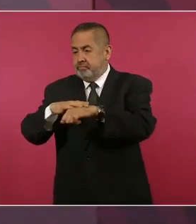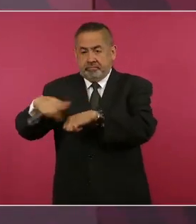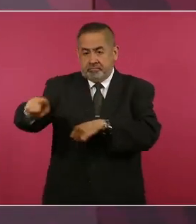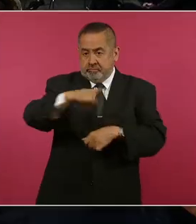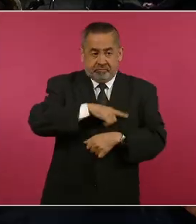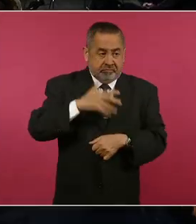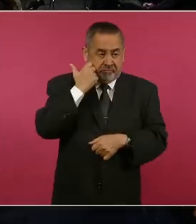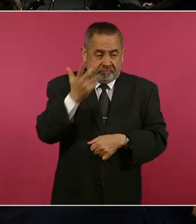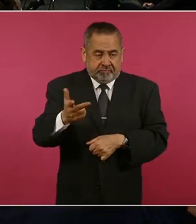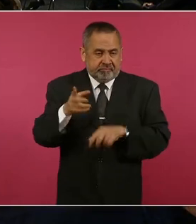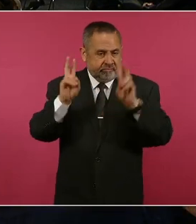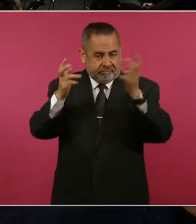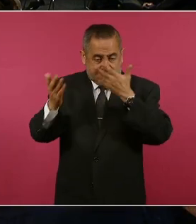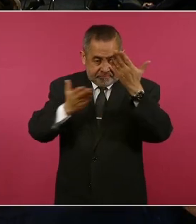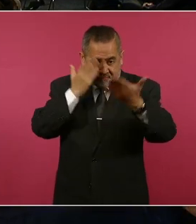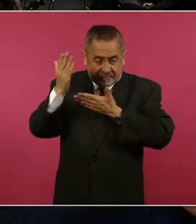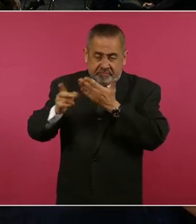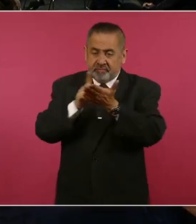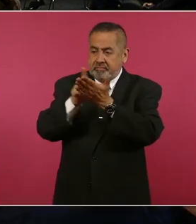derecho internacional.